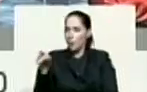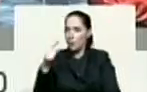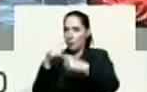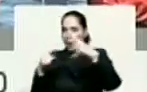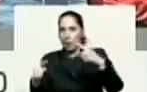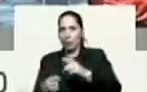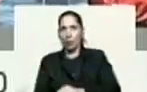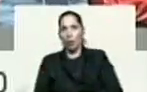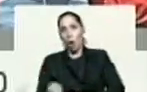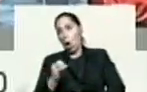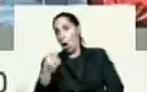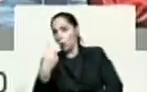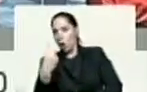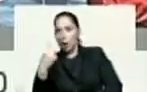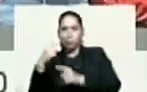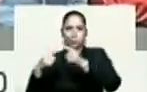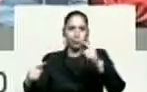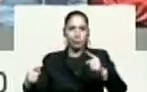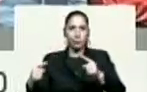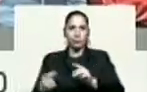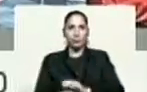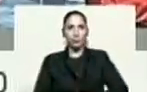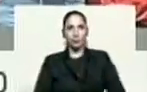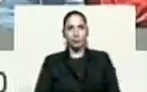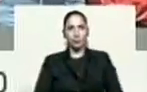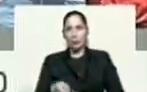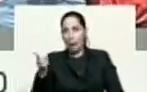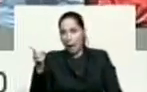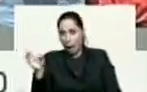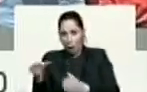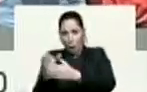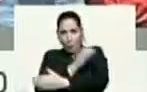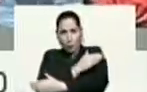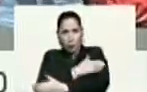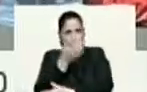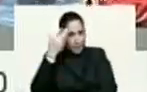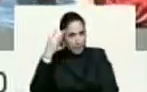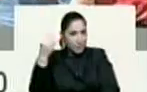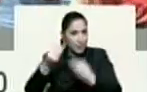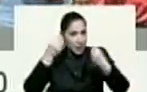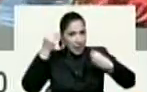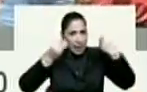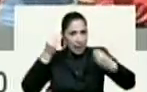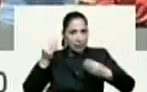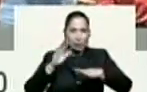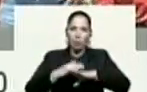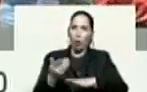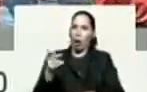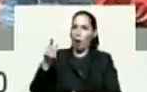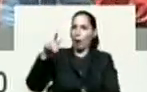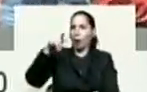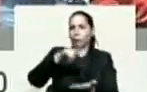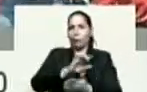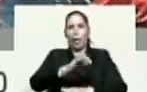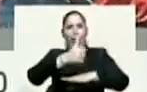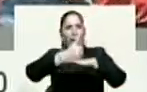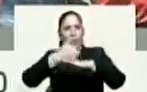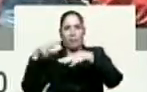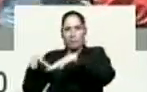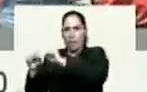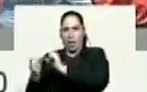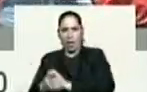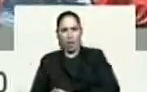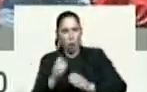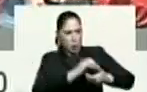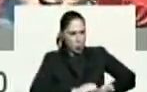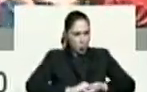o dos tercos más bien. Ellos creen que porque viene el jefe del imperio, los trujillanos